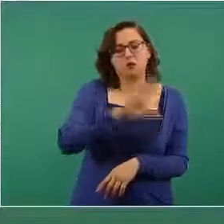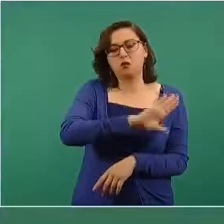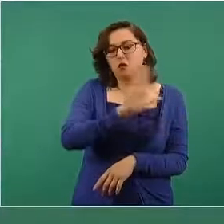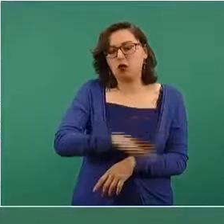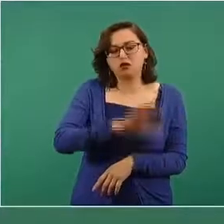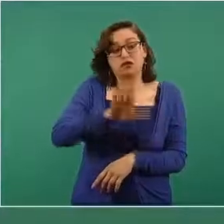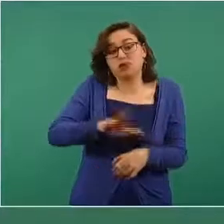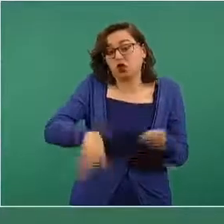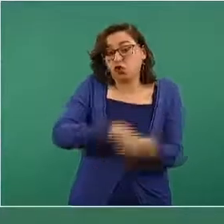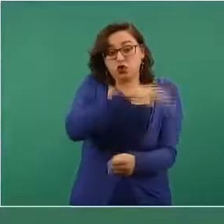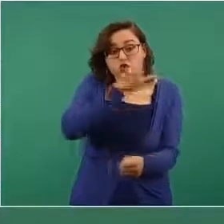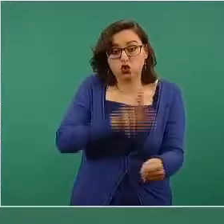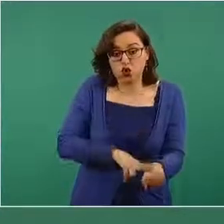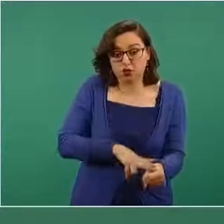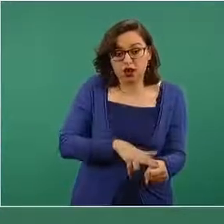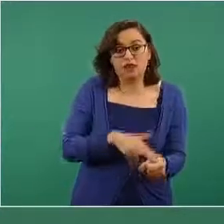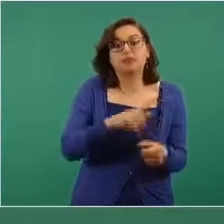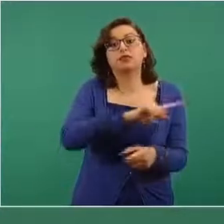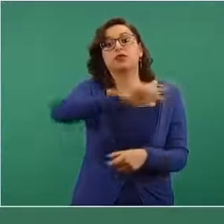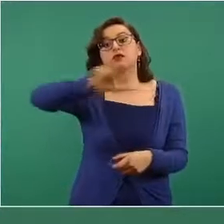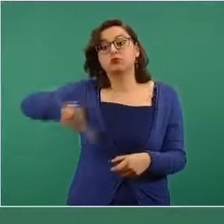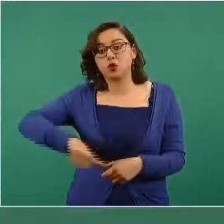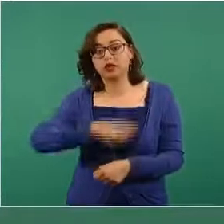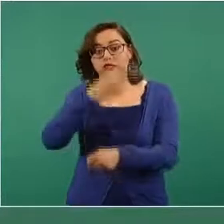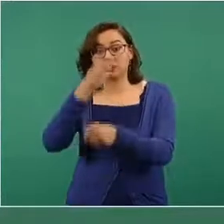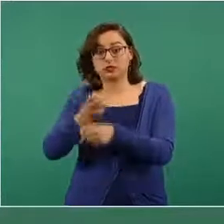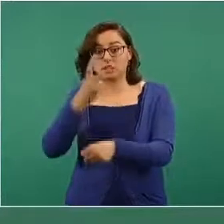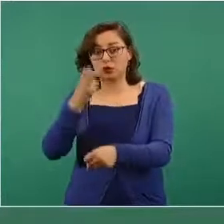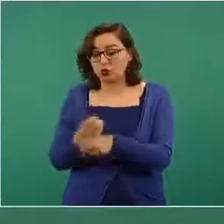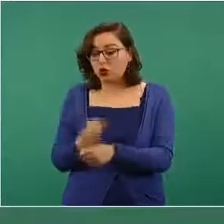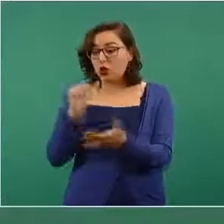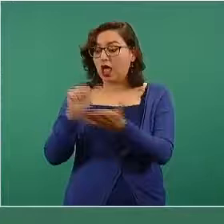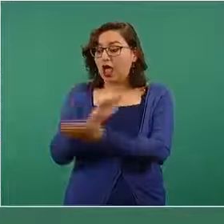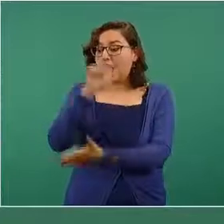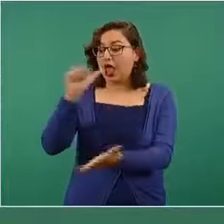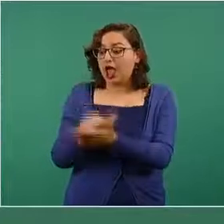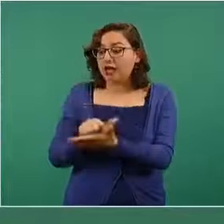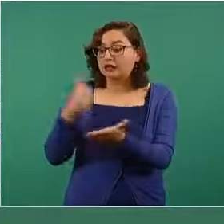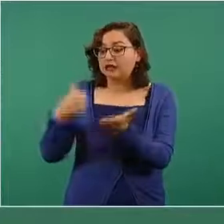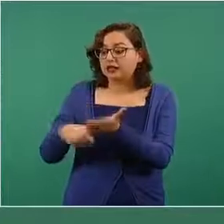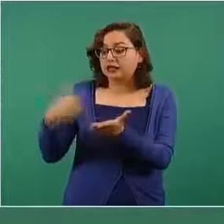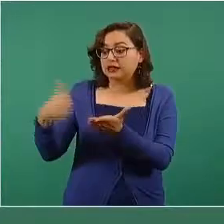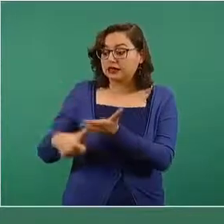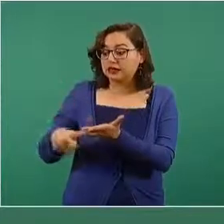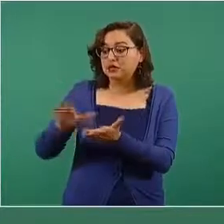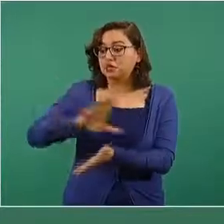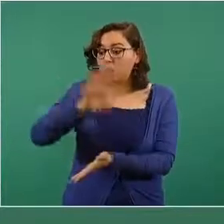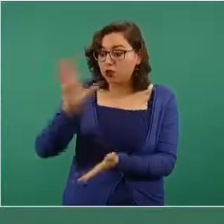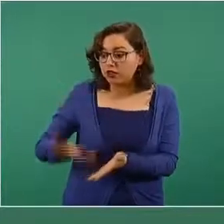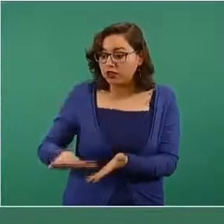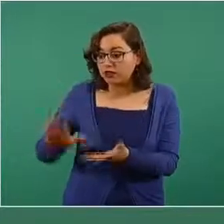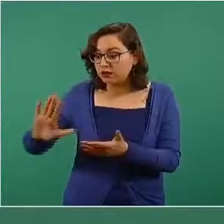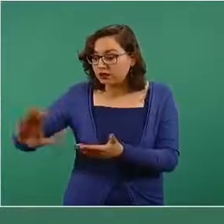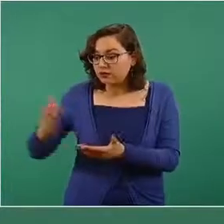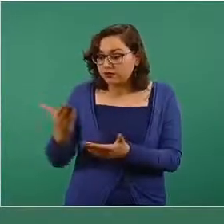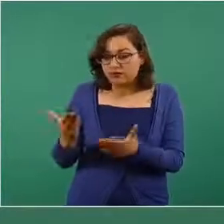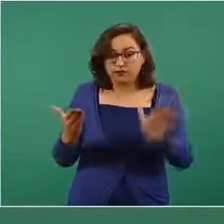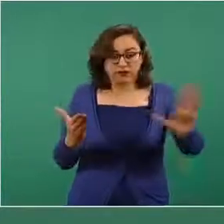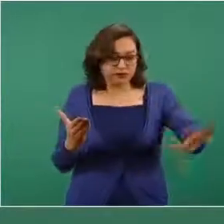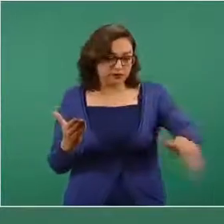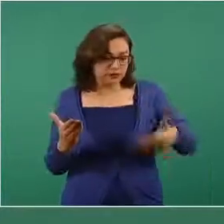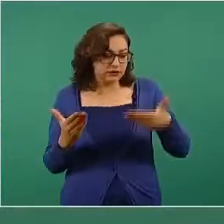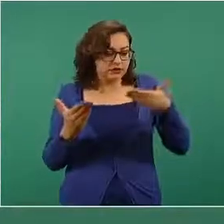defunciones observamos con estas actas de defunción, que es justo lo que viene de esta base de datos. La diferencia de esto menos